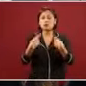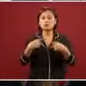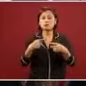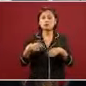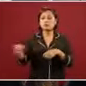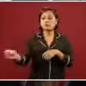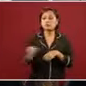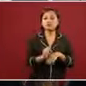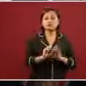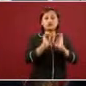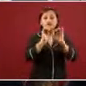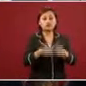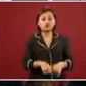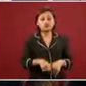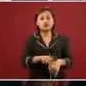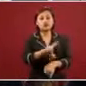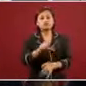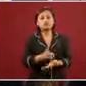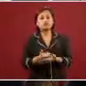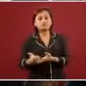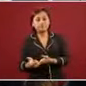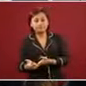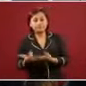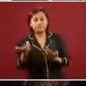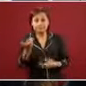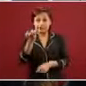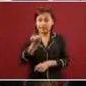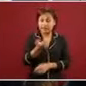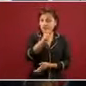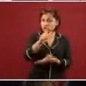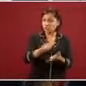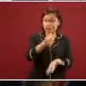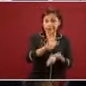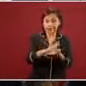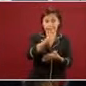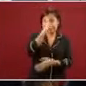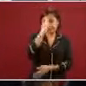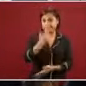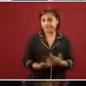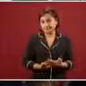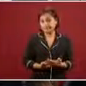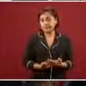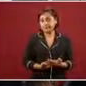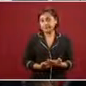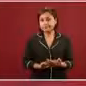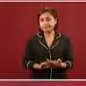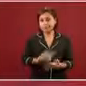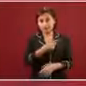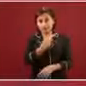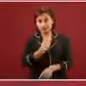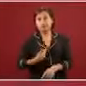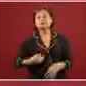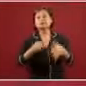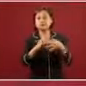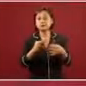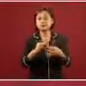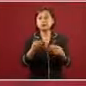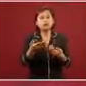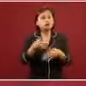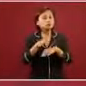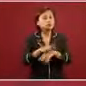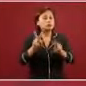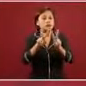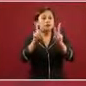aquí menciona el presidente, tiene que ver y está relacionada con la defraudación a